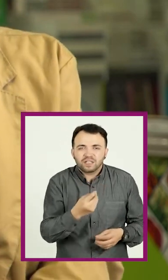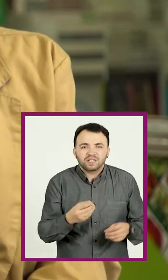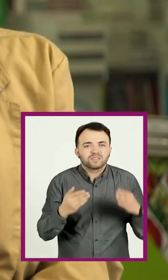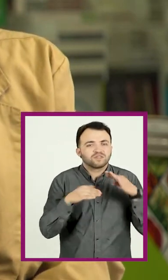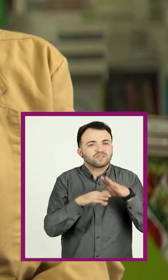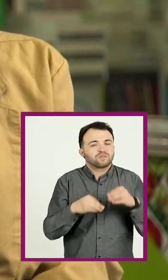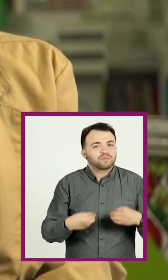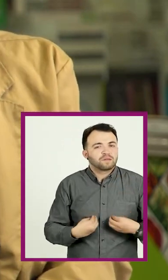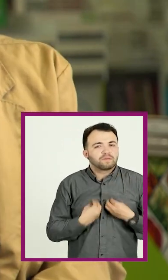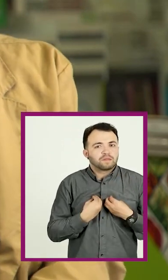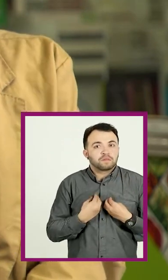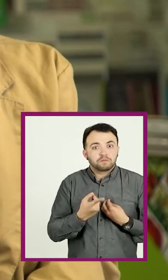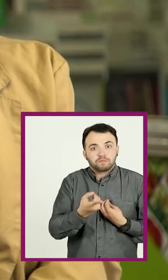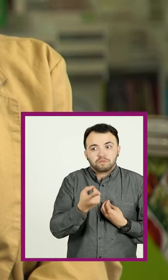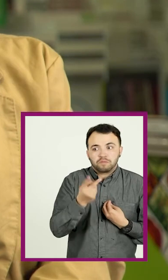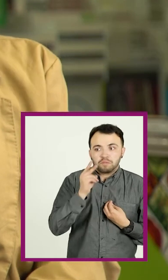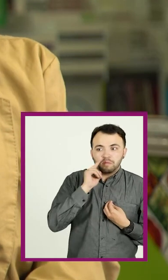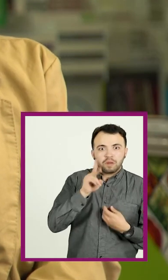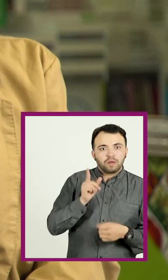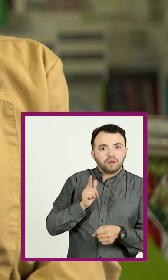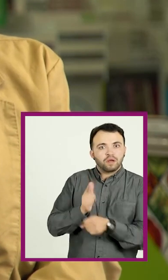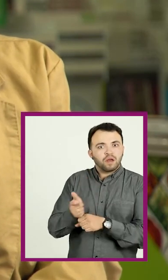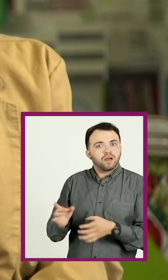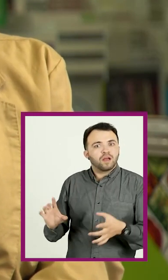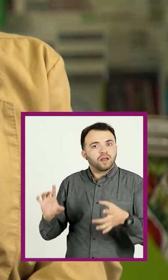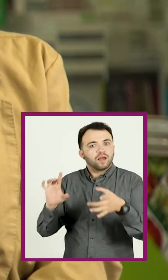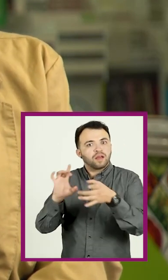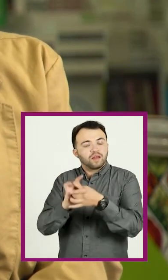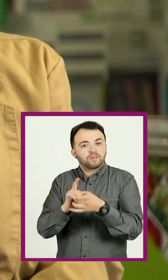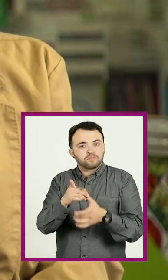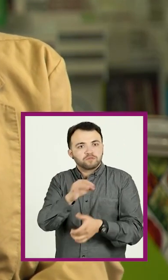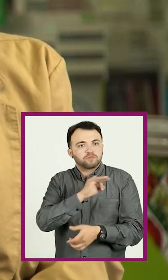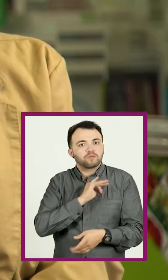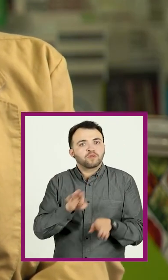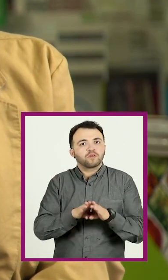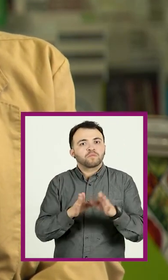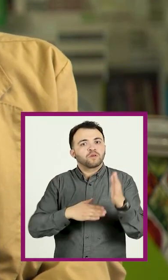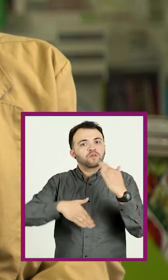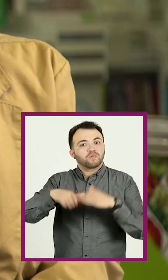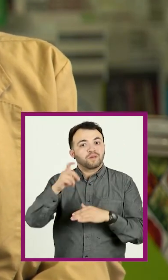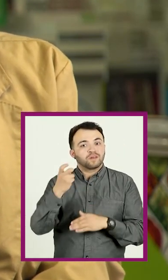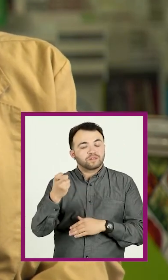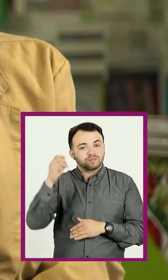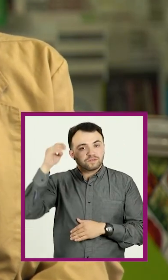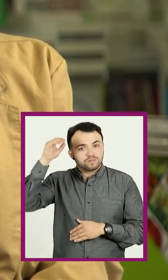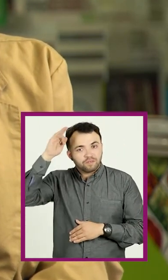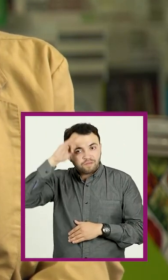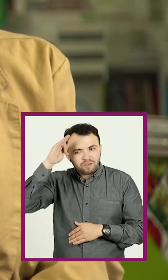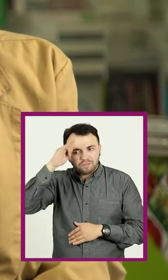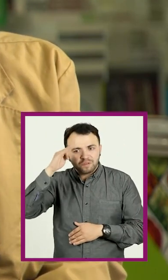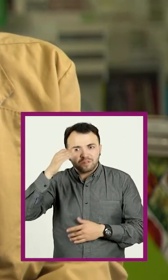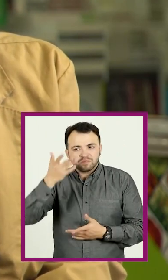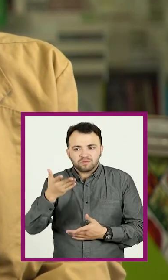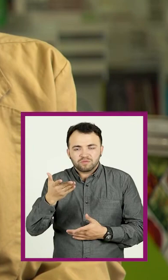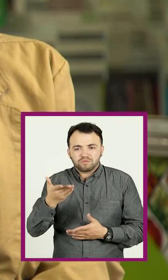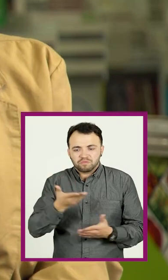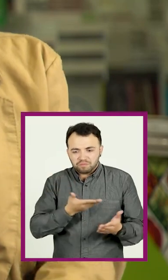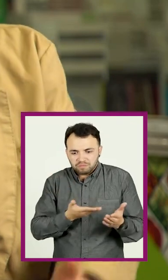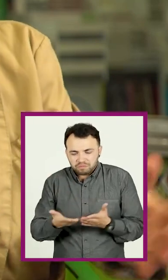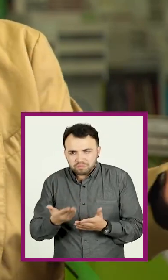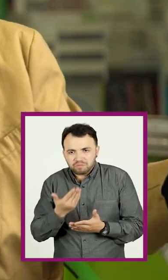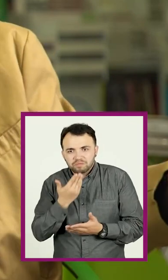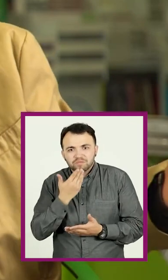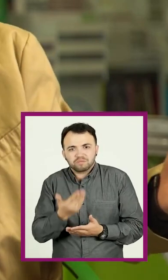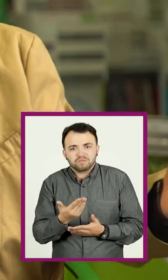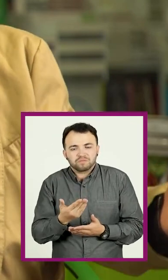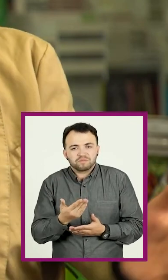a lo mejor algo que concuerda con sus propias vocaciones. Síganlo, obsérvenlo, acérquense